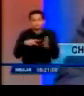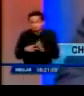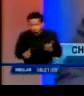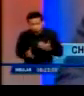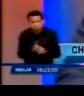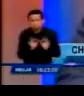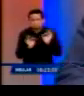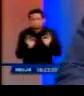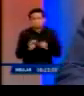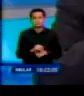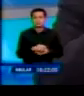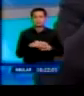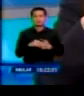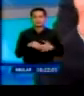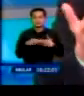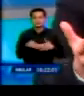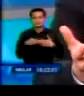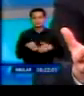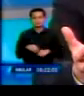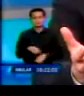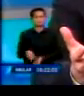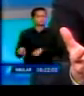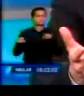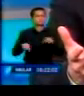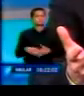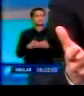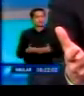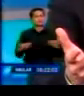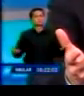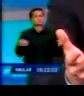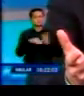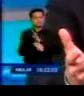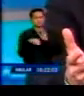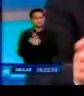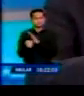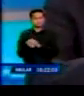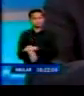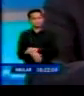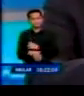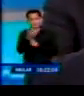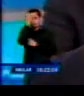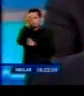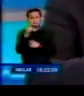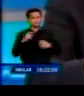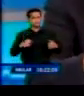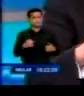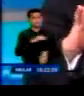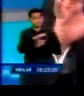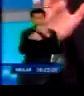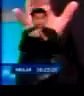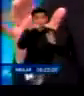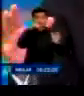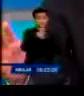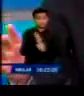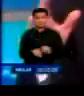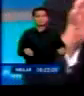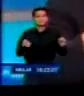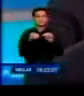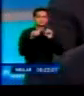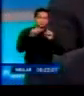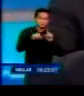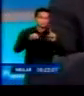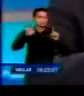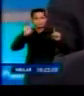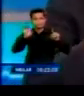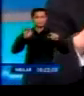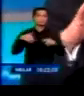completamente razonable. Ahora, hablemos del patrimonio de la banca, señor superintendente, porque hemos hablado que los depósitos han crecido 1.9,